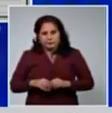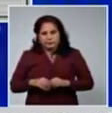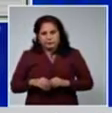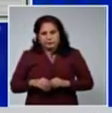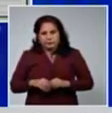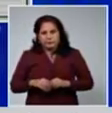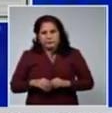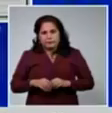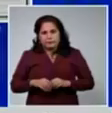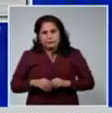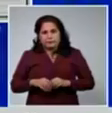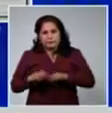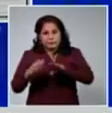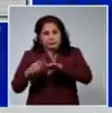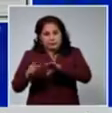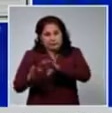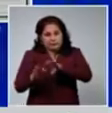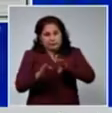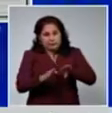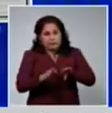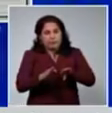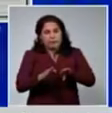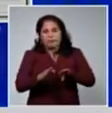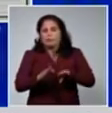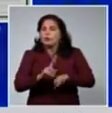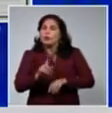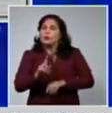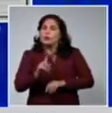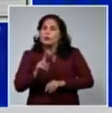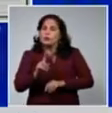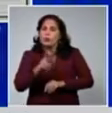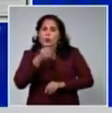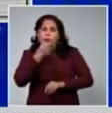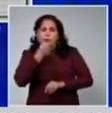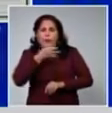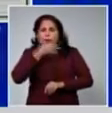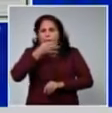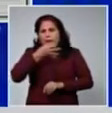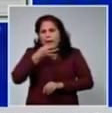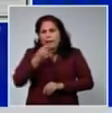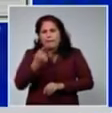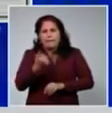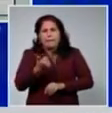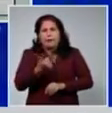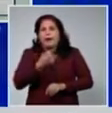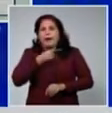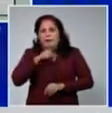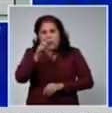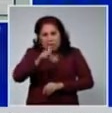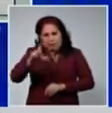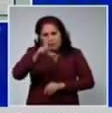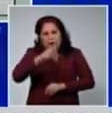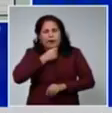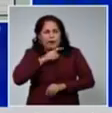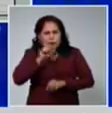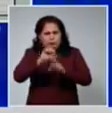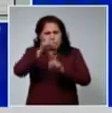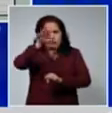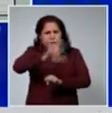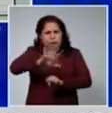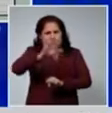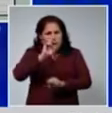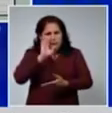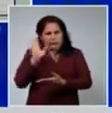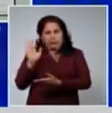después aunque no haya camagüey vamos a ver el comportamiento en